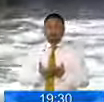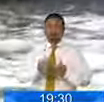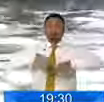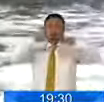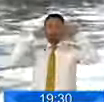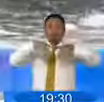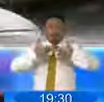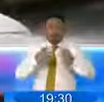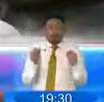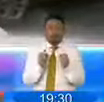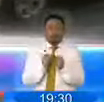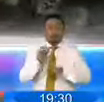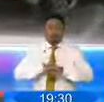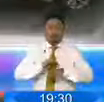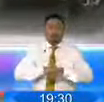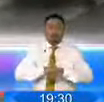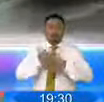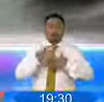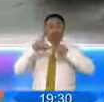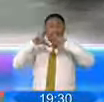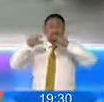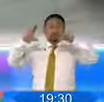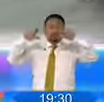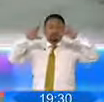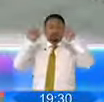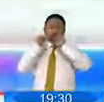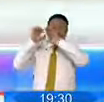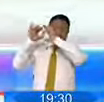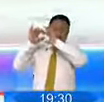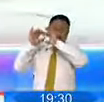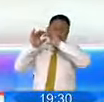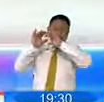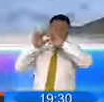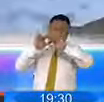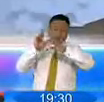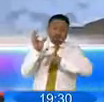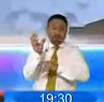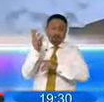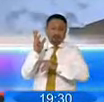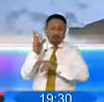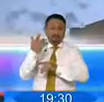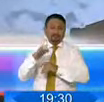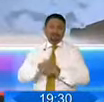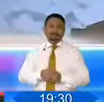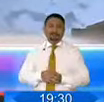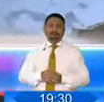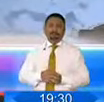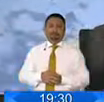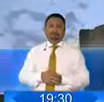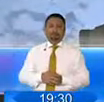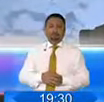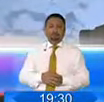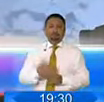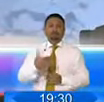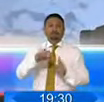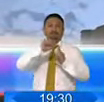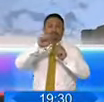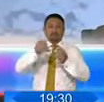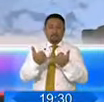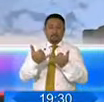temperaturas son productos del ingreso de masas húmedas de aire que continuarán generando un clima adverso. Hemos estado gobernados por este sistema atmosférico